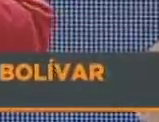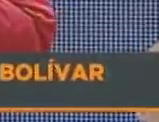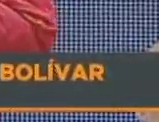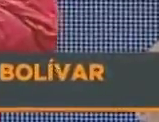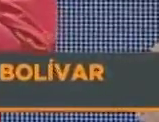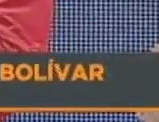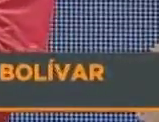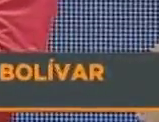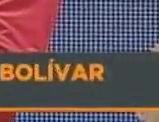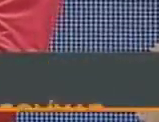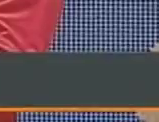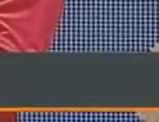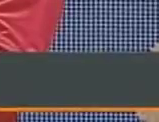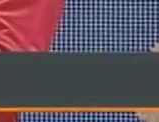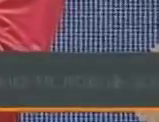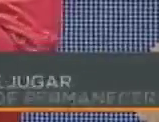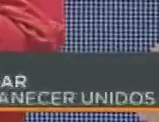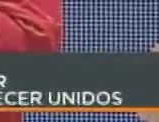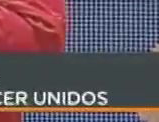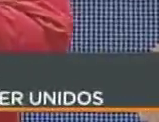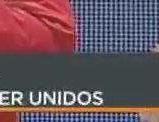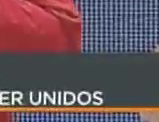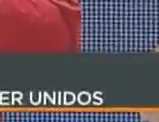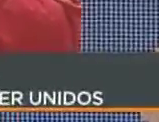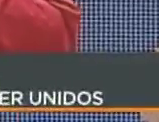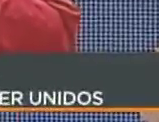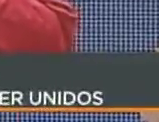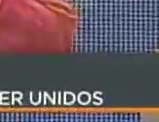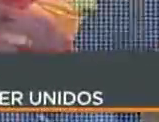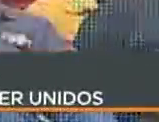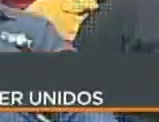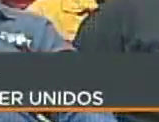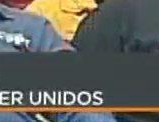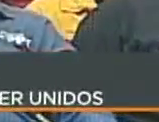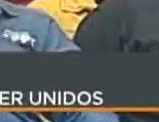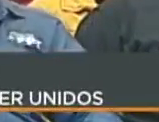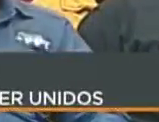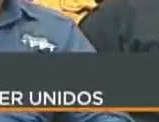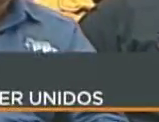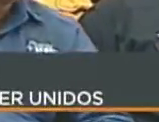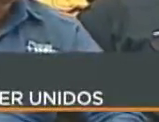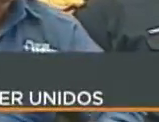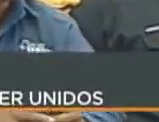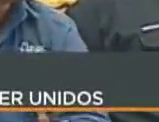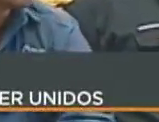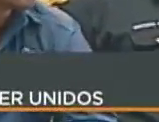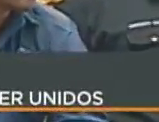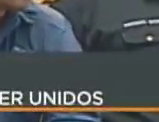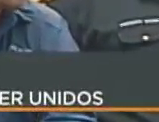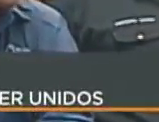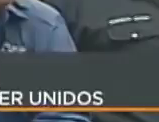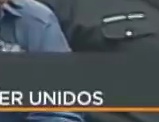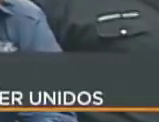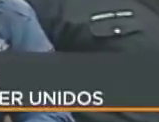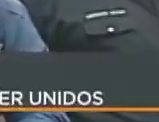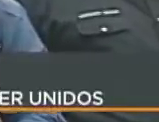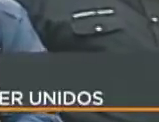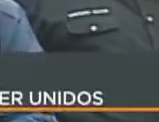No estaba cantado que eso iba a ocurrir, que lo que estaban dando era largo. Por eso aquí a nosotros, compañeros y